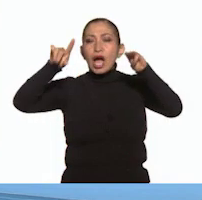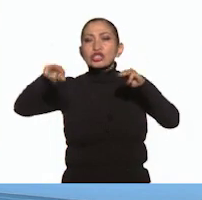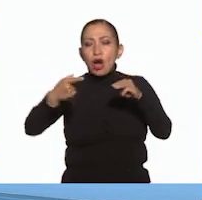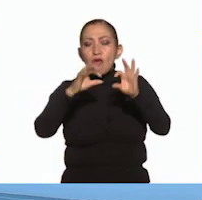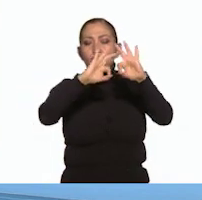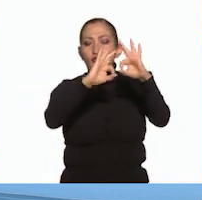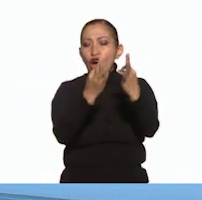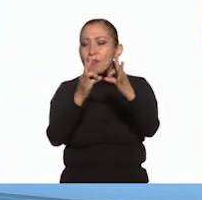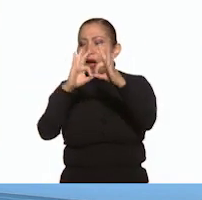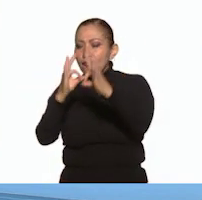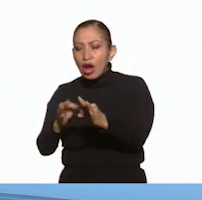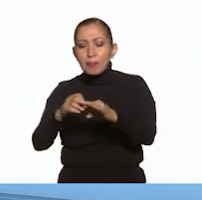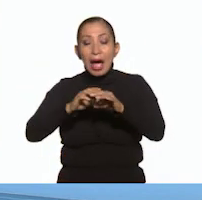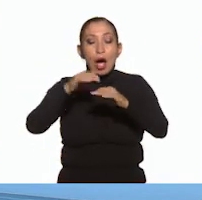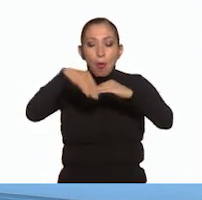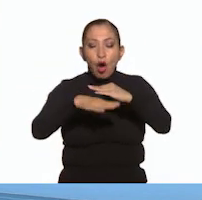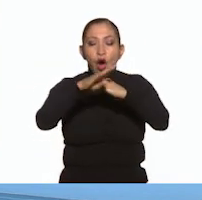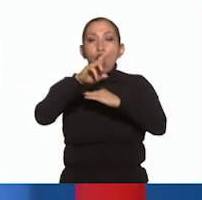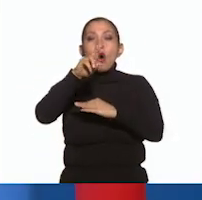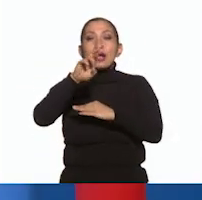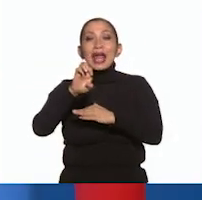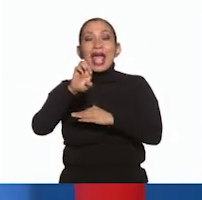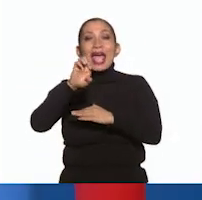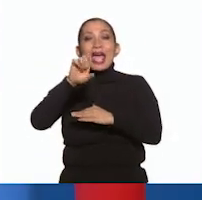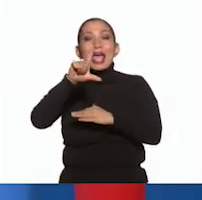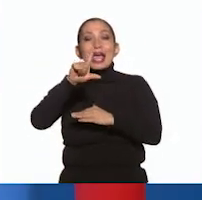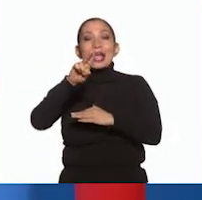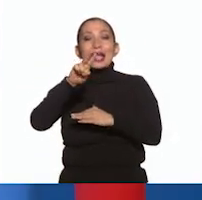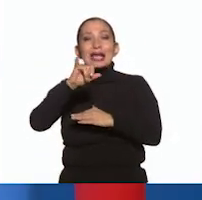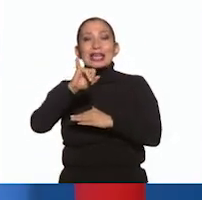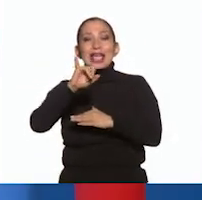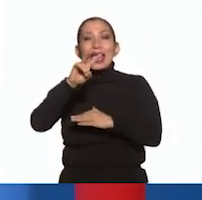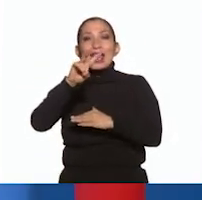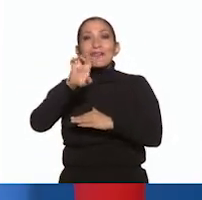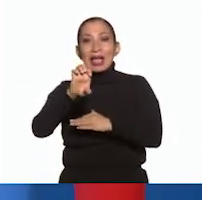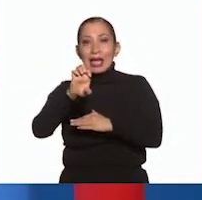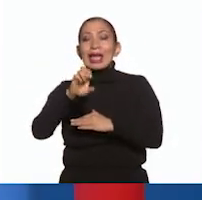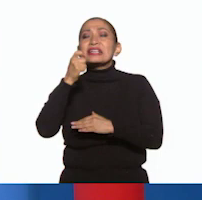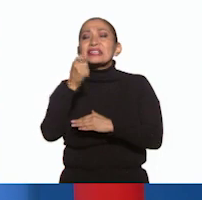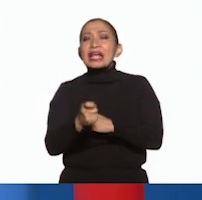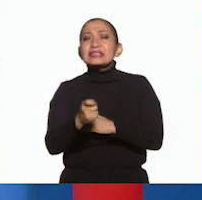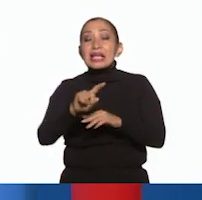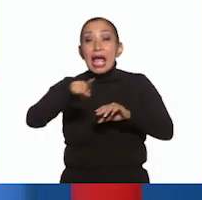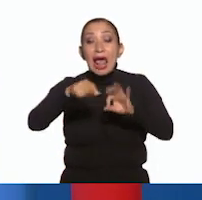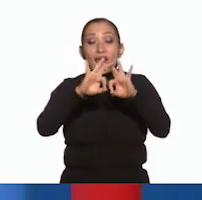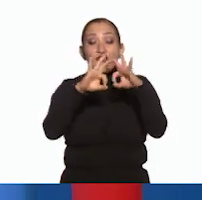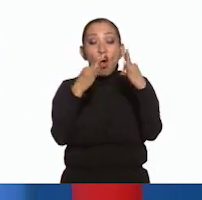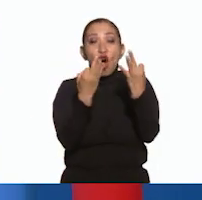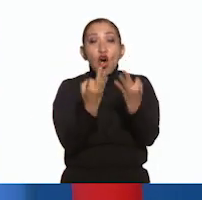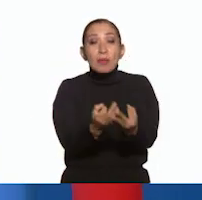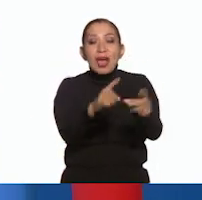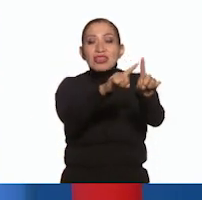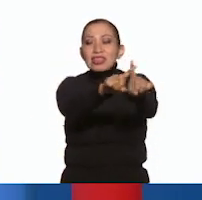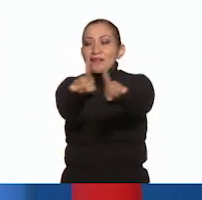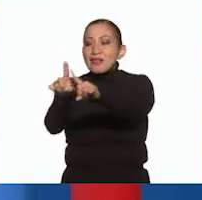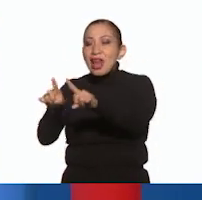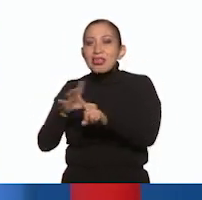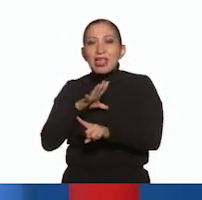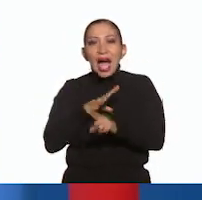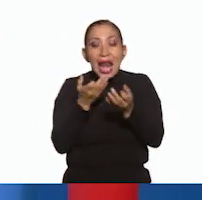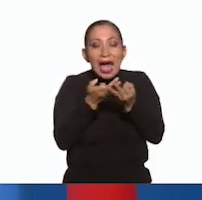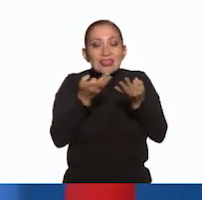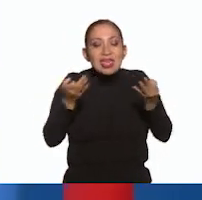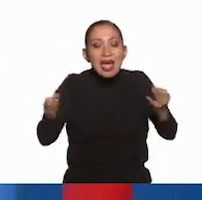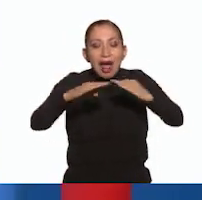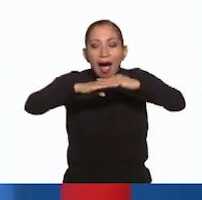de las formas de relieve. Efectivamente, Larisa, el relieve se refiere a las formas que adquiere la